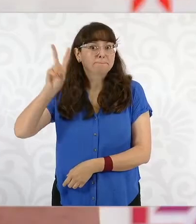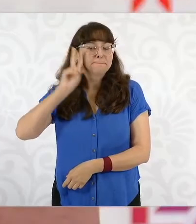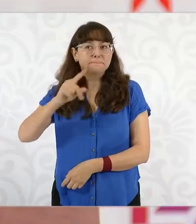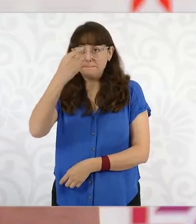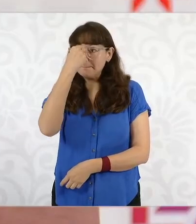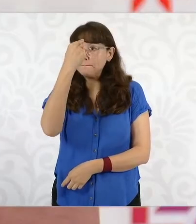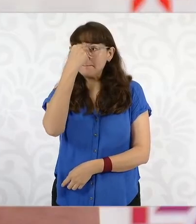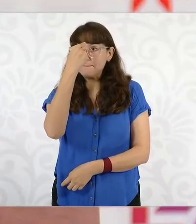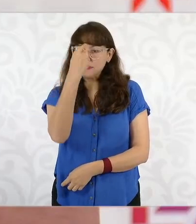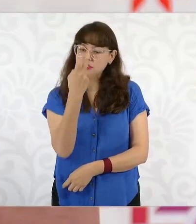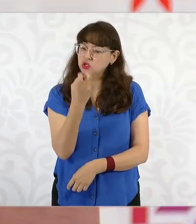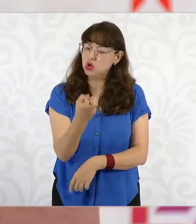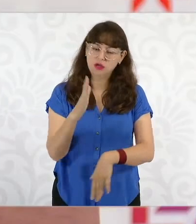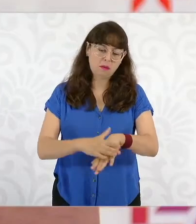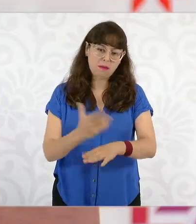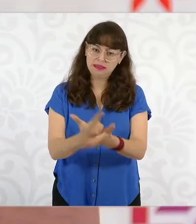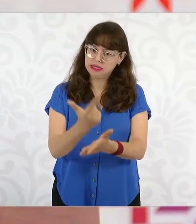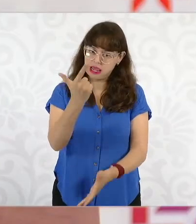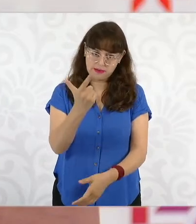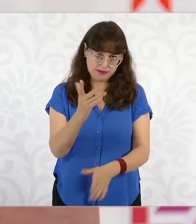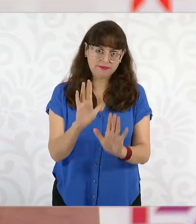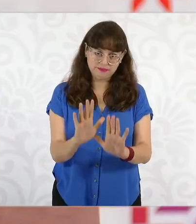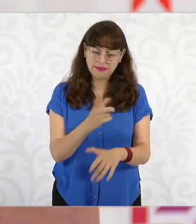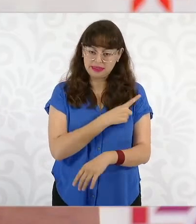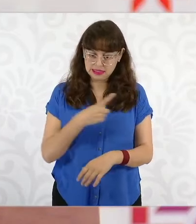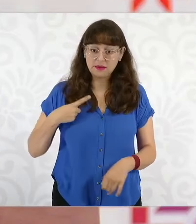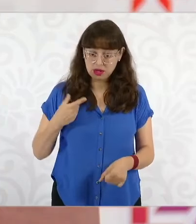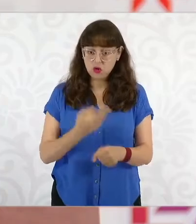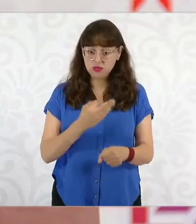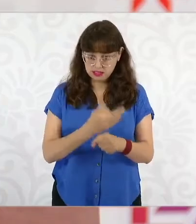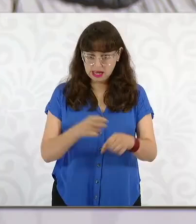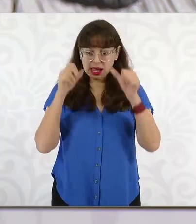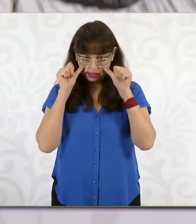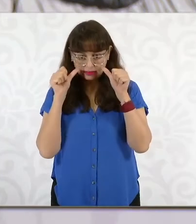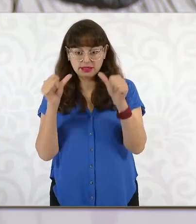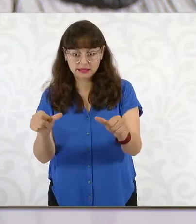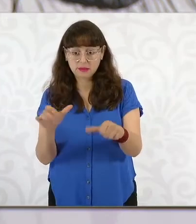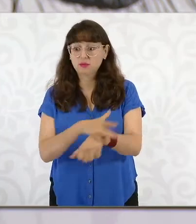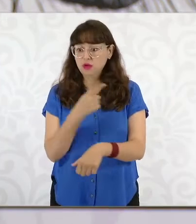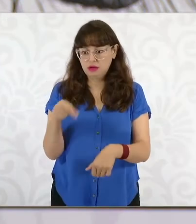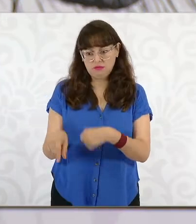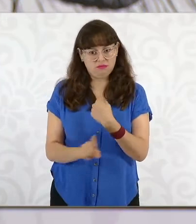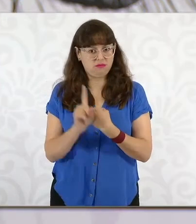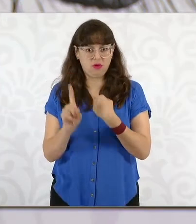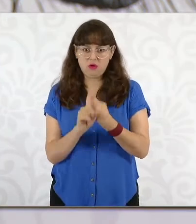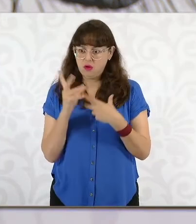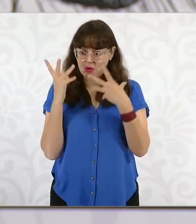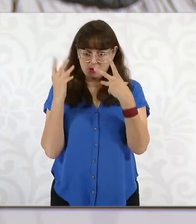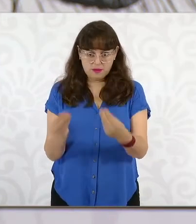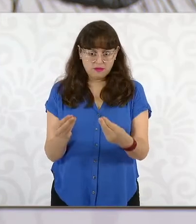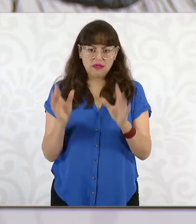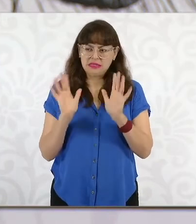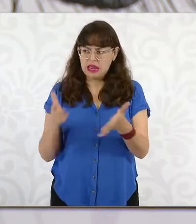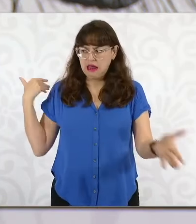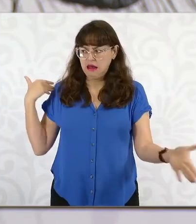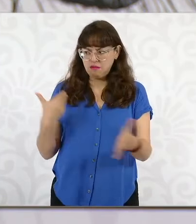las redes sociales y a las plataformas, y que genera problemas, como ya lo vimos aquí con varios